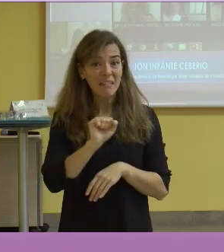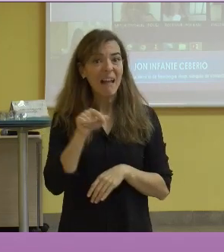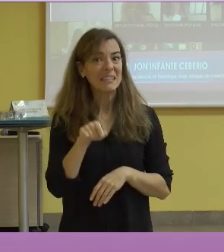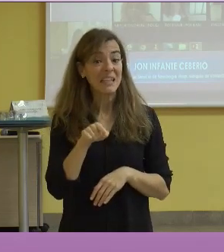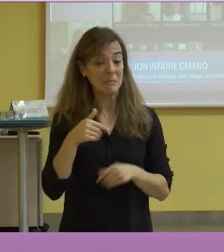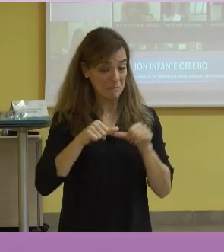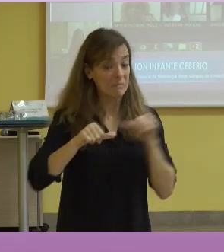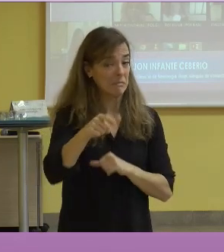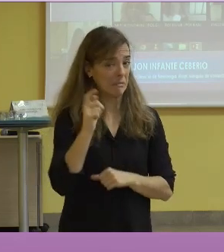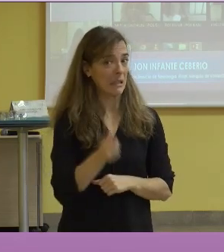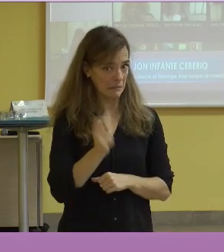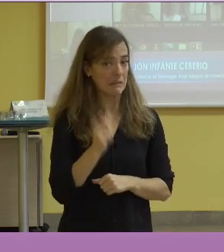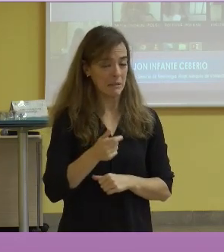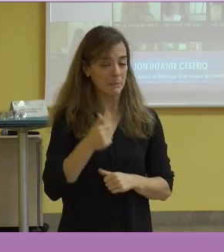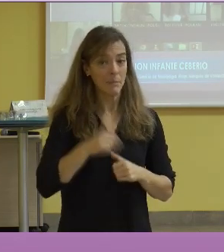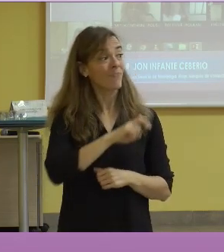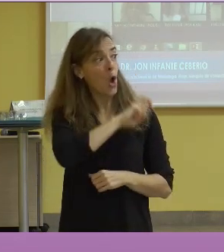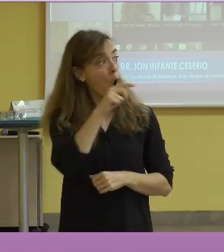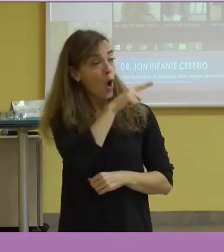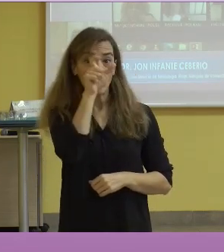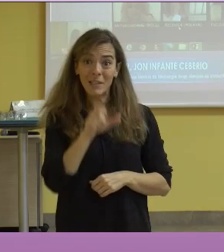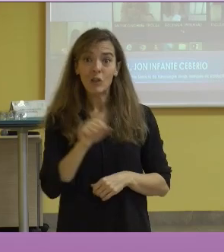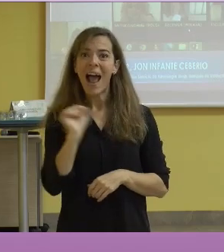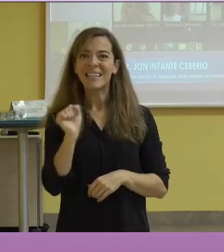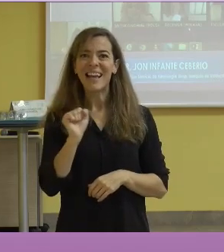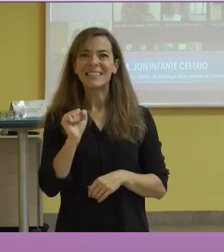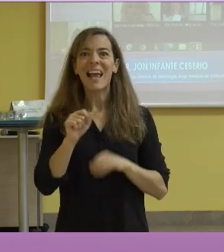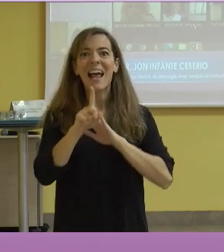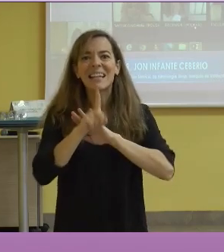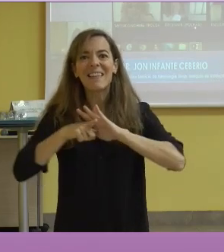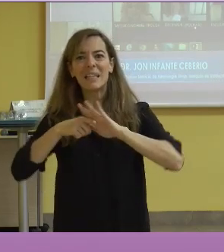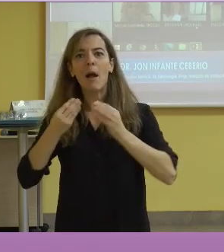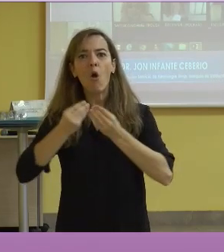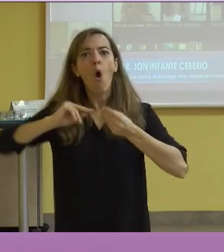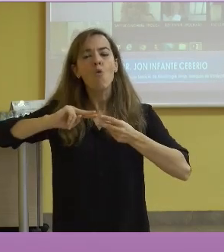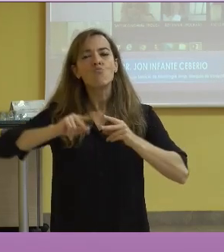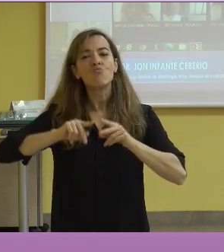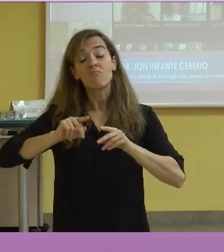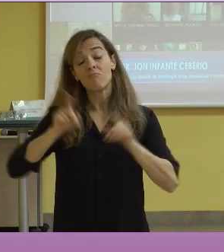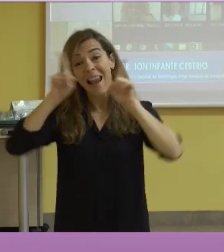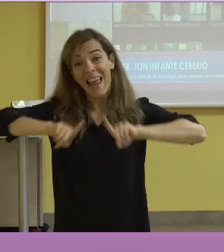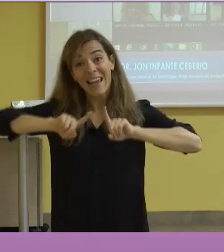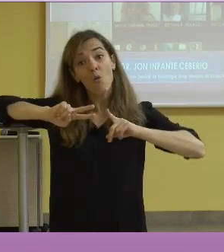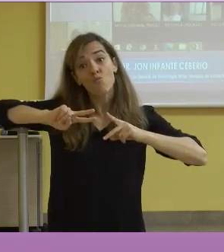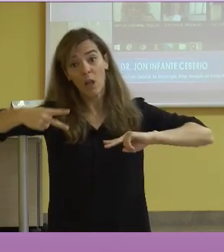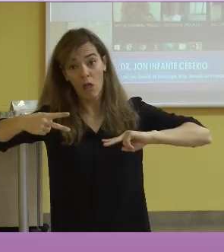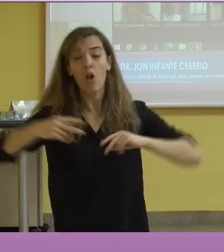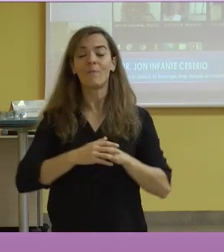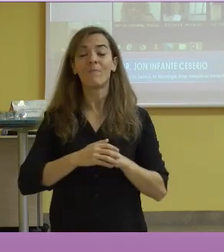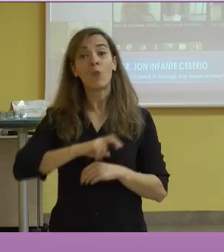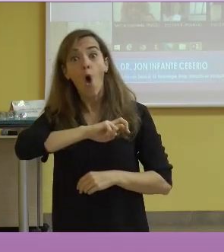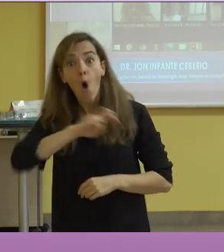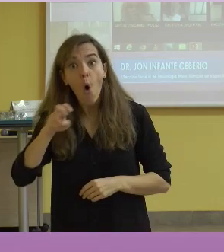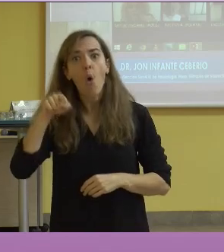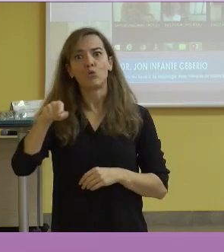bastante frecuente. Hemos visto una ataxia recesiva con mutaciones en este gen, hemos visto una ataxia autosómico